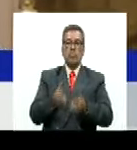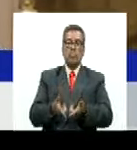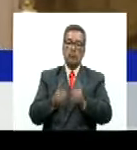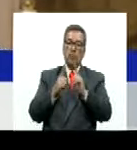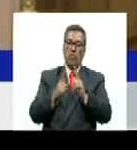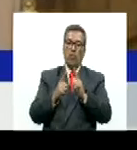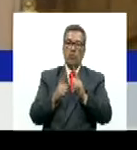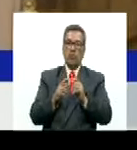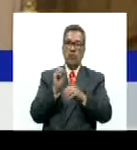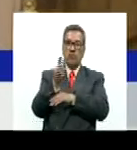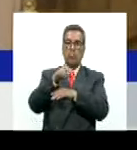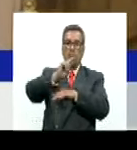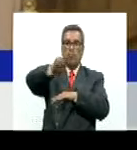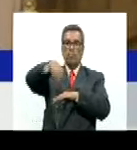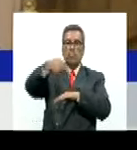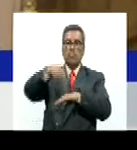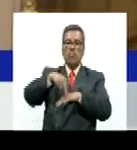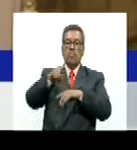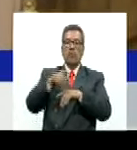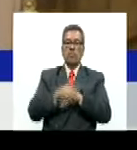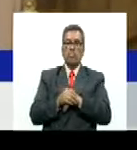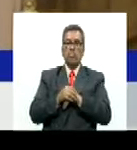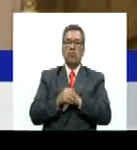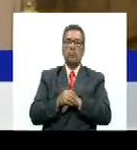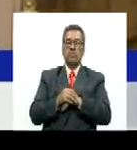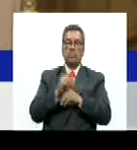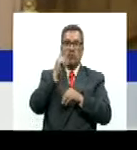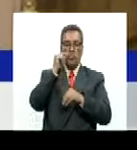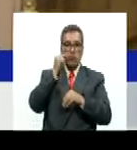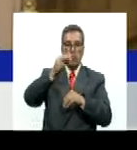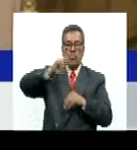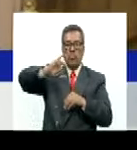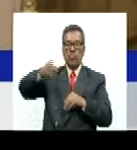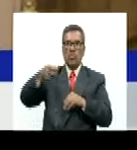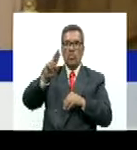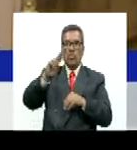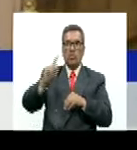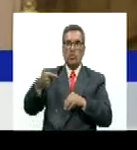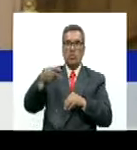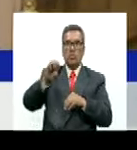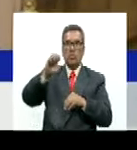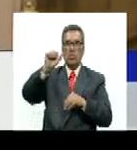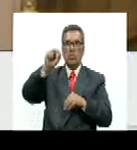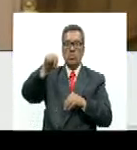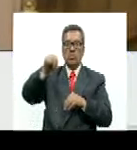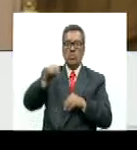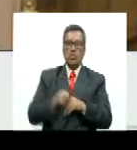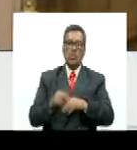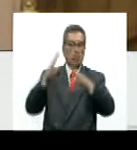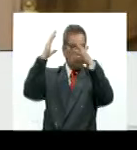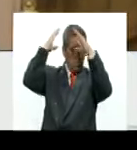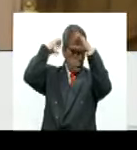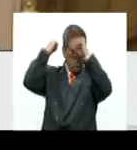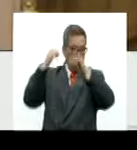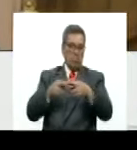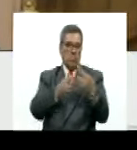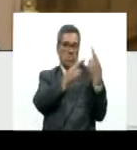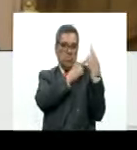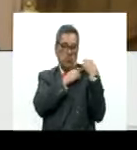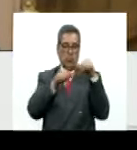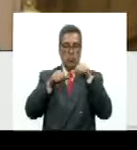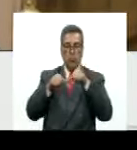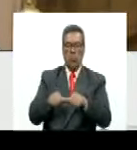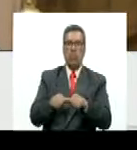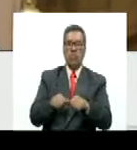autorizado por la Asamblea Nacional al ciudadano Joaquín Pérez Ayestarán, embajador representante